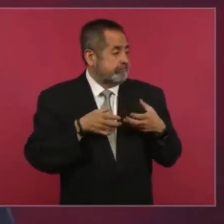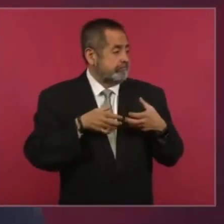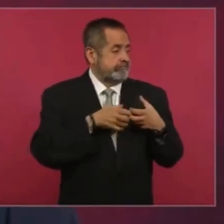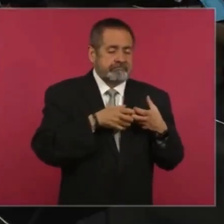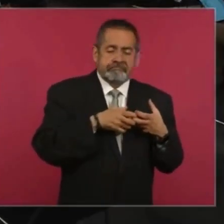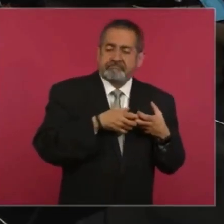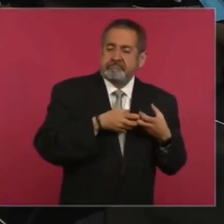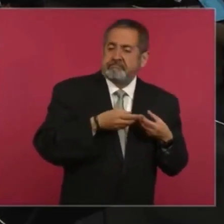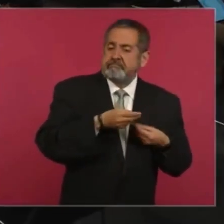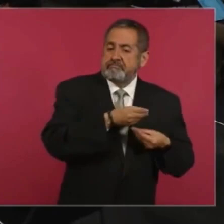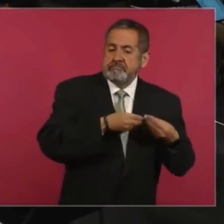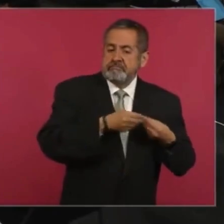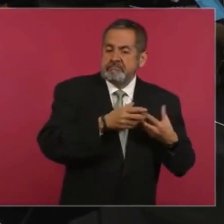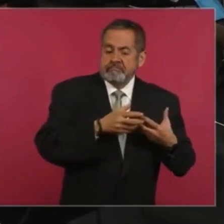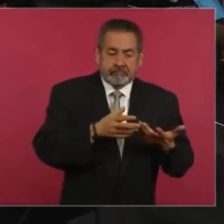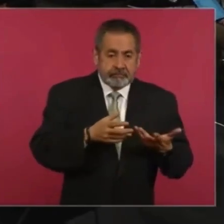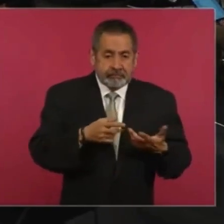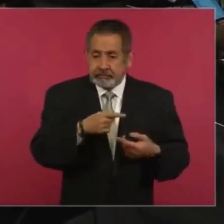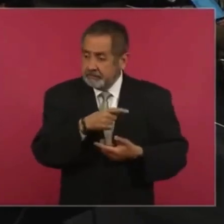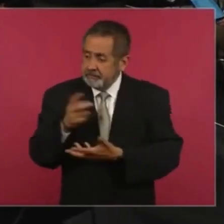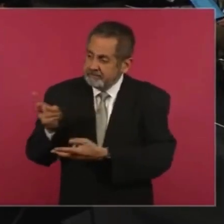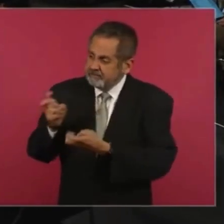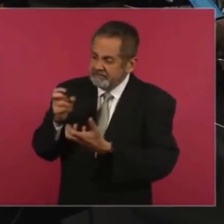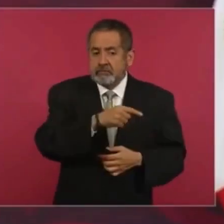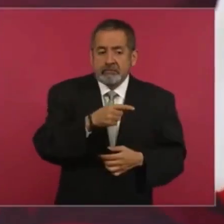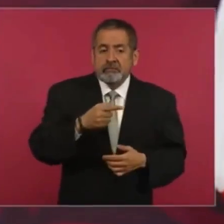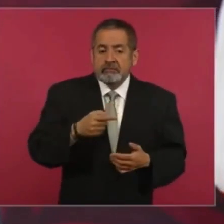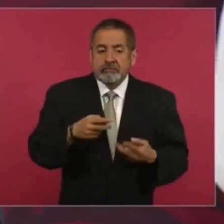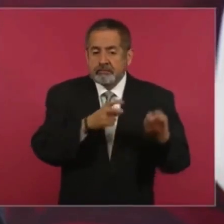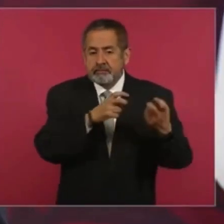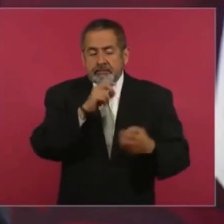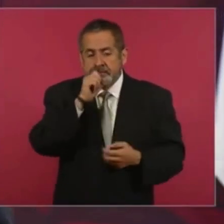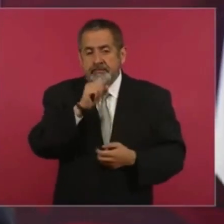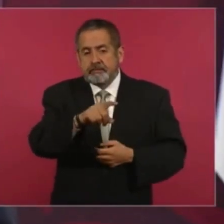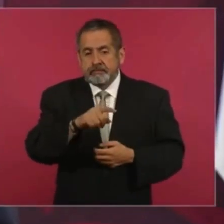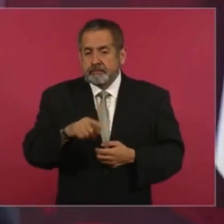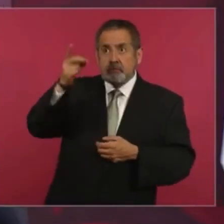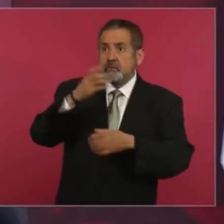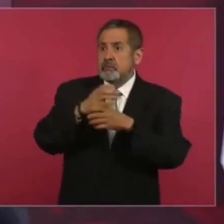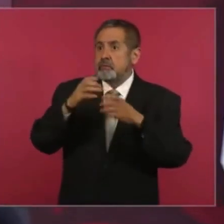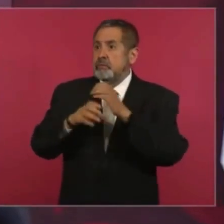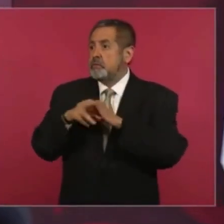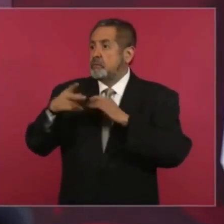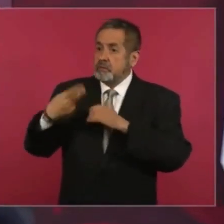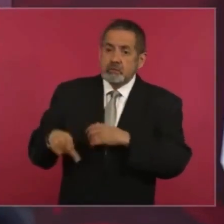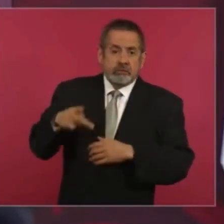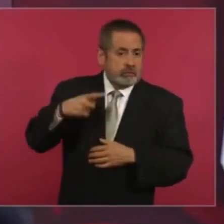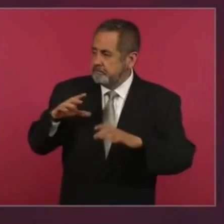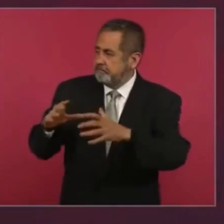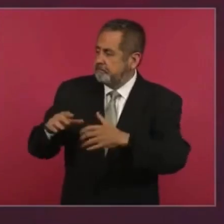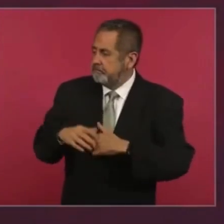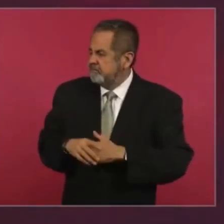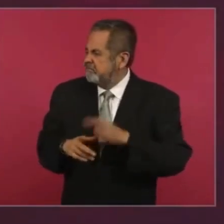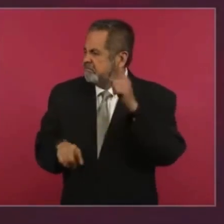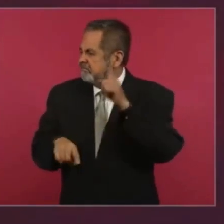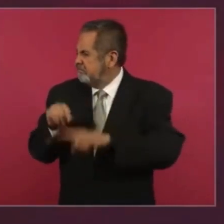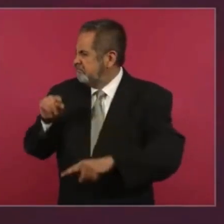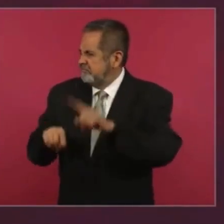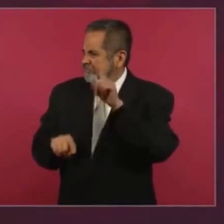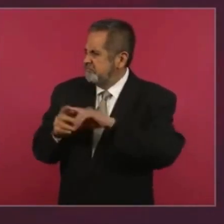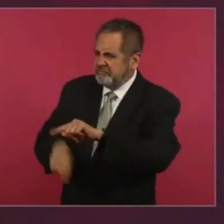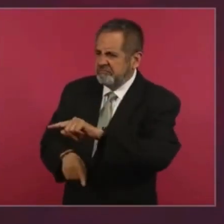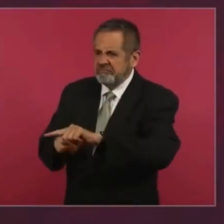y no solo se robaban el presupuesto del pueblo, se robaban los bienes del pueblo y de la nación. Se dedicaron